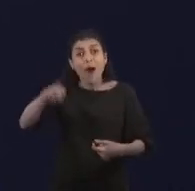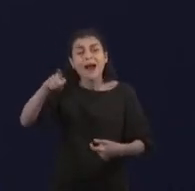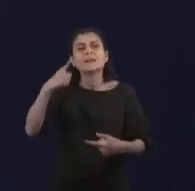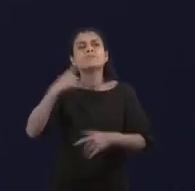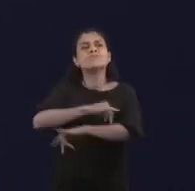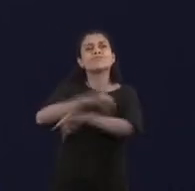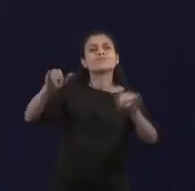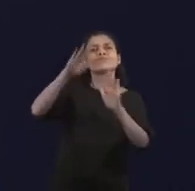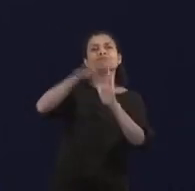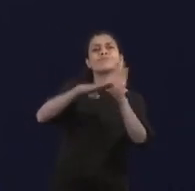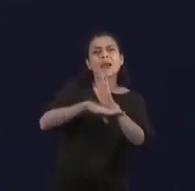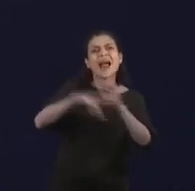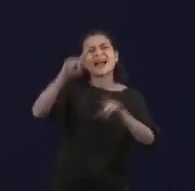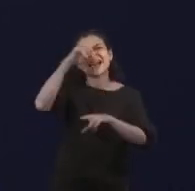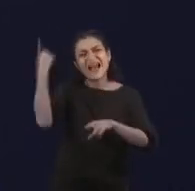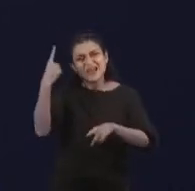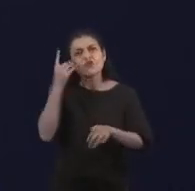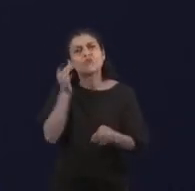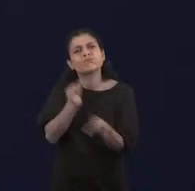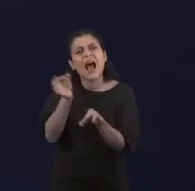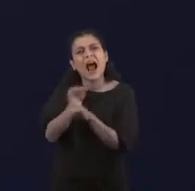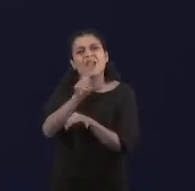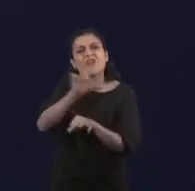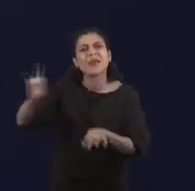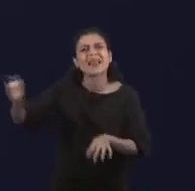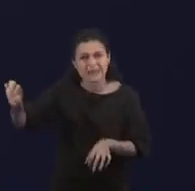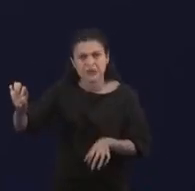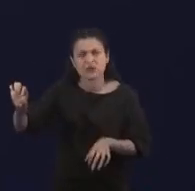Plan Nacional de Alfabetización,